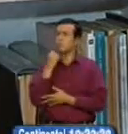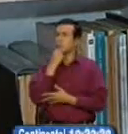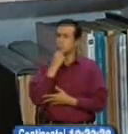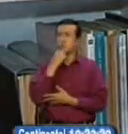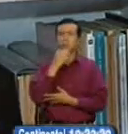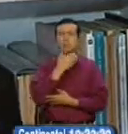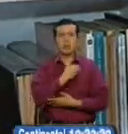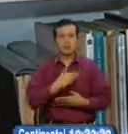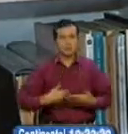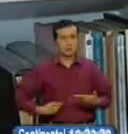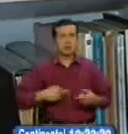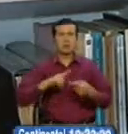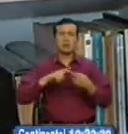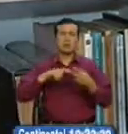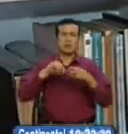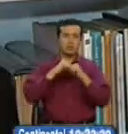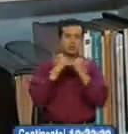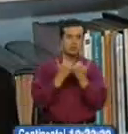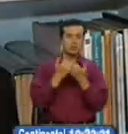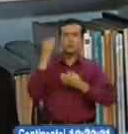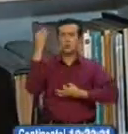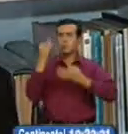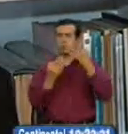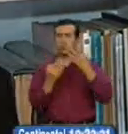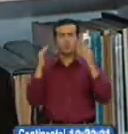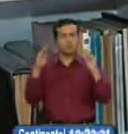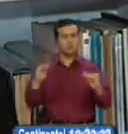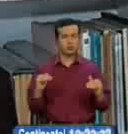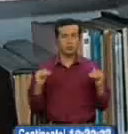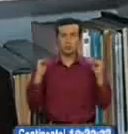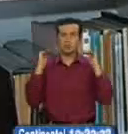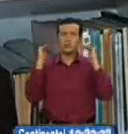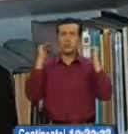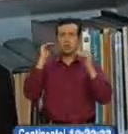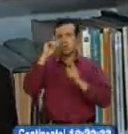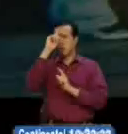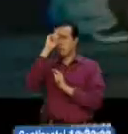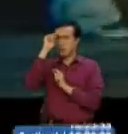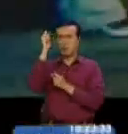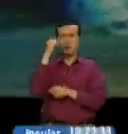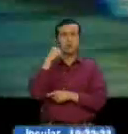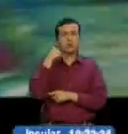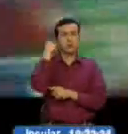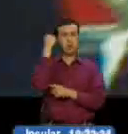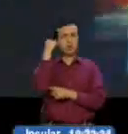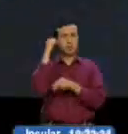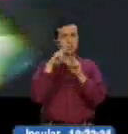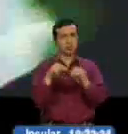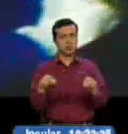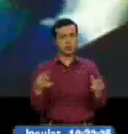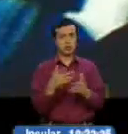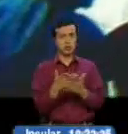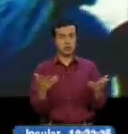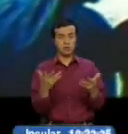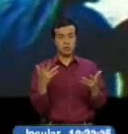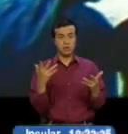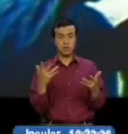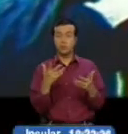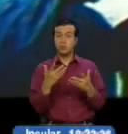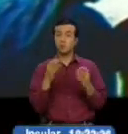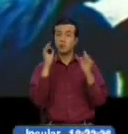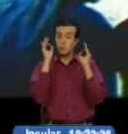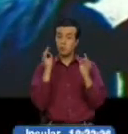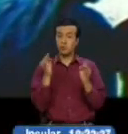ejecutivo, legislativo, judicial, soberanía, dignidad, derechos naturales. De hecho, pues,